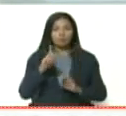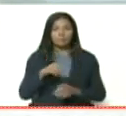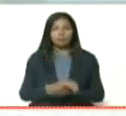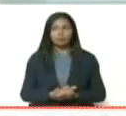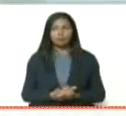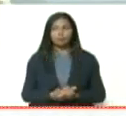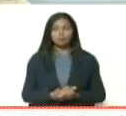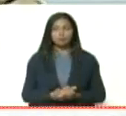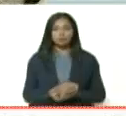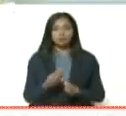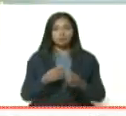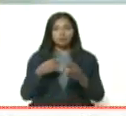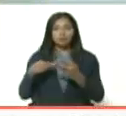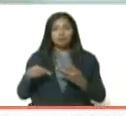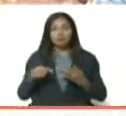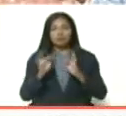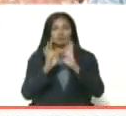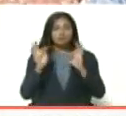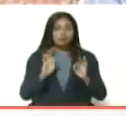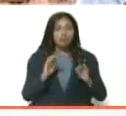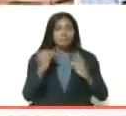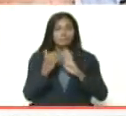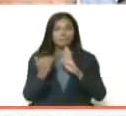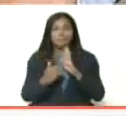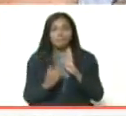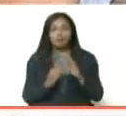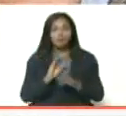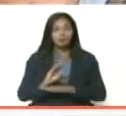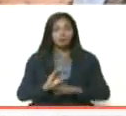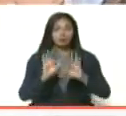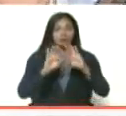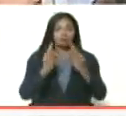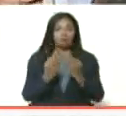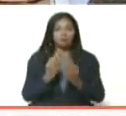Establezco las distintas estrategias de protección de la familia.